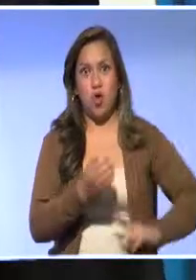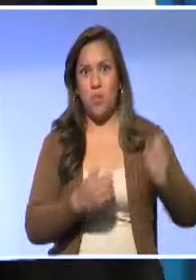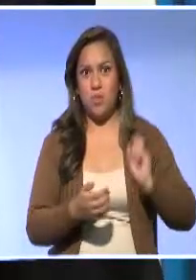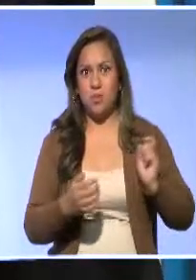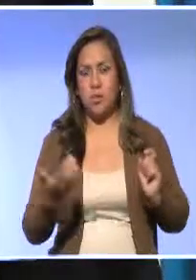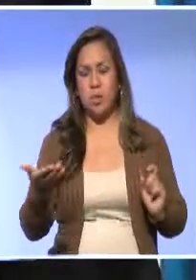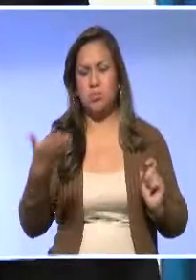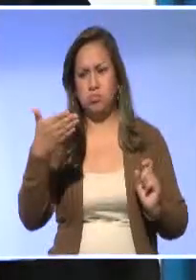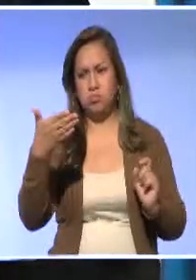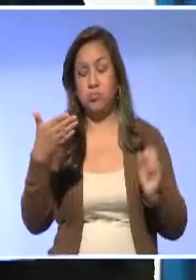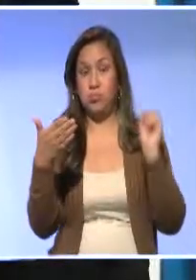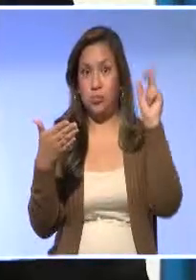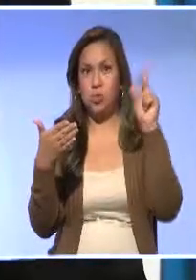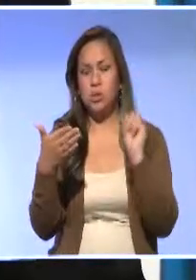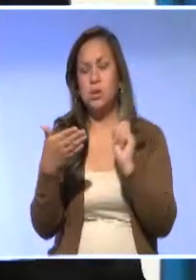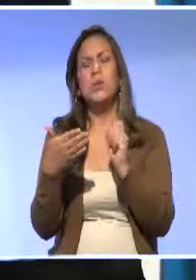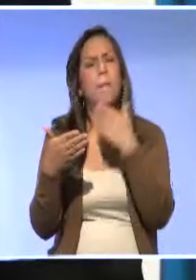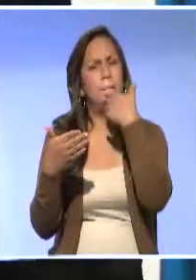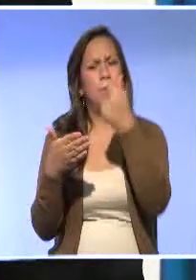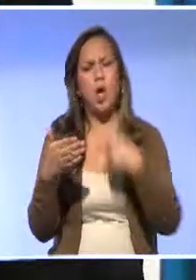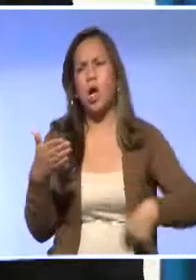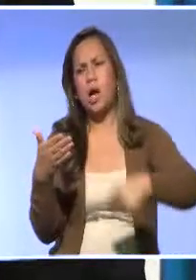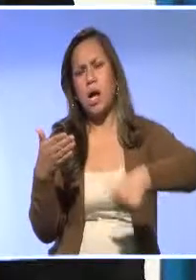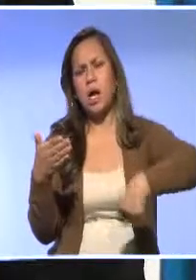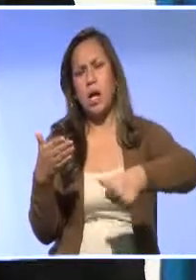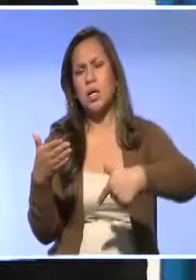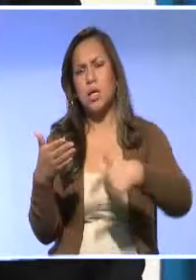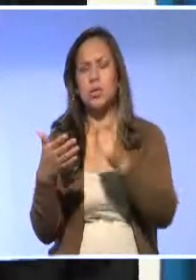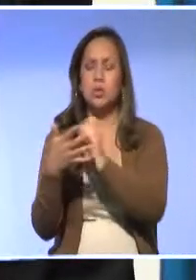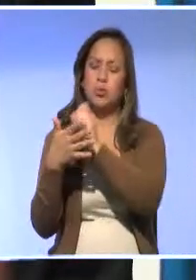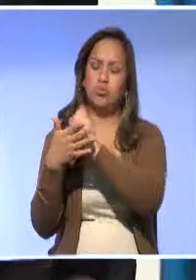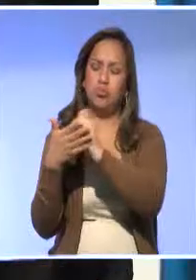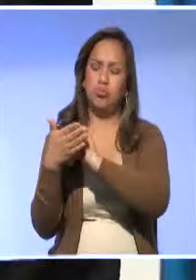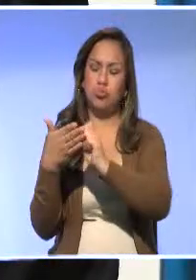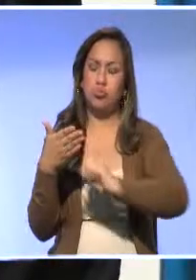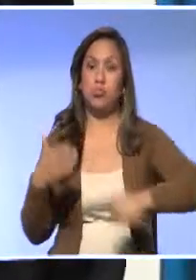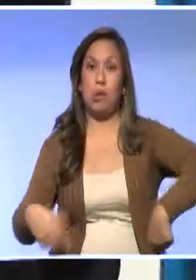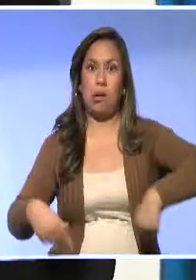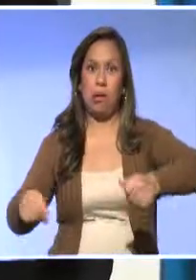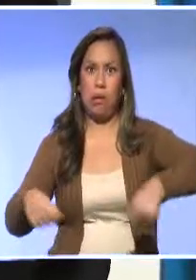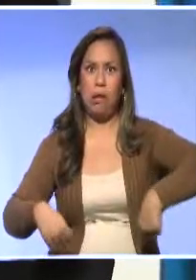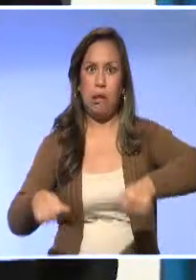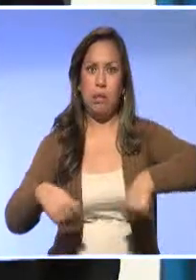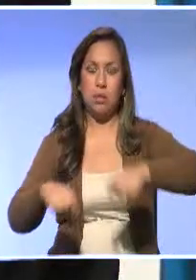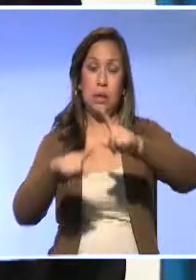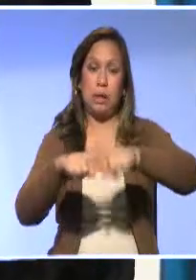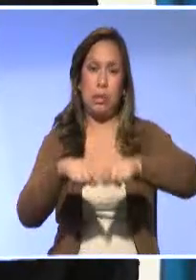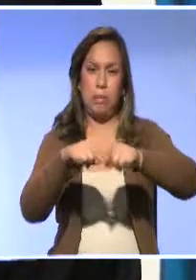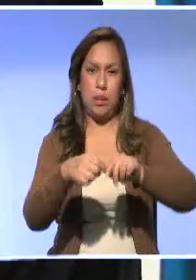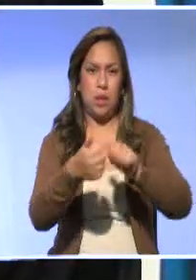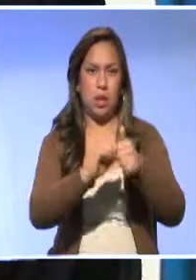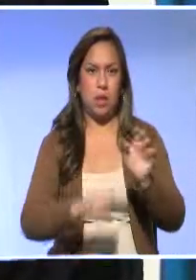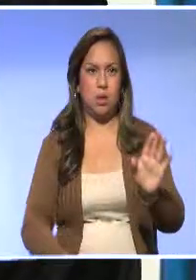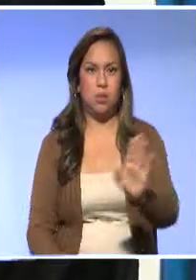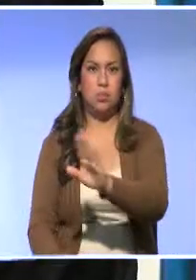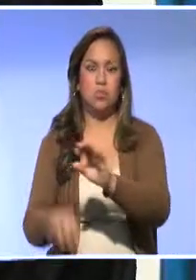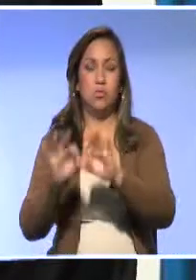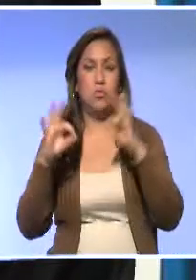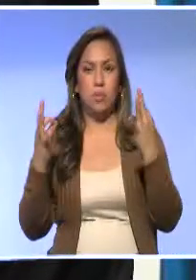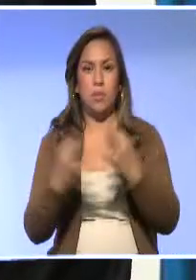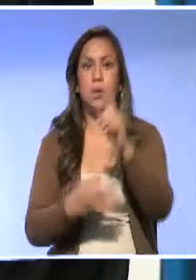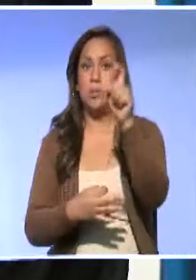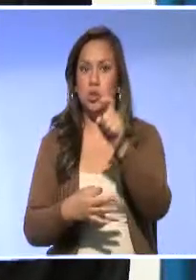en cuenta que los gastos podrían triplicarse 4 aplicarse dependiendo de cada una de las familias entonces hay que poner cierta